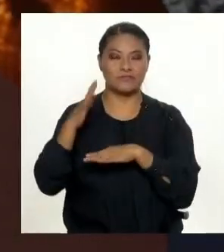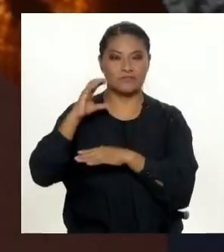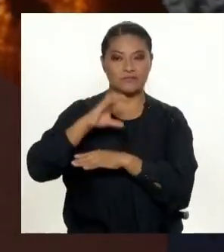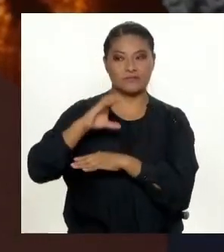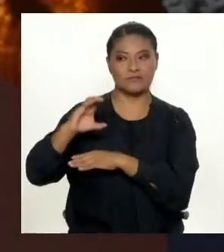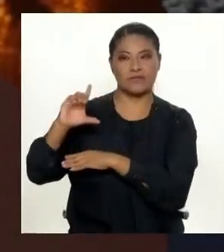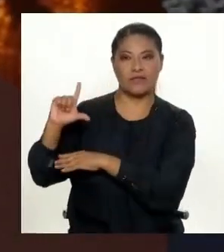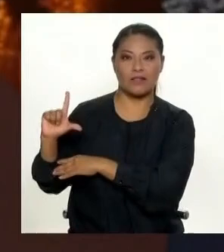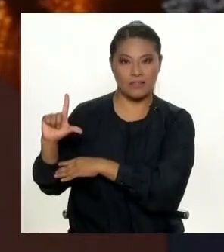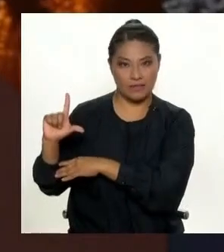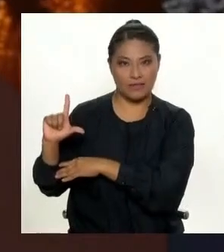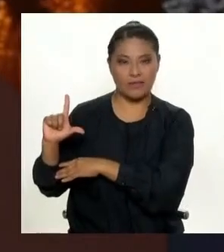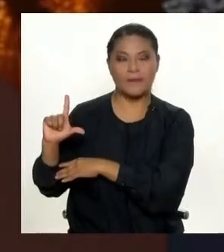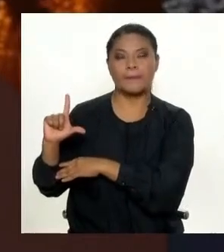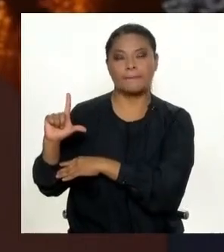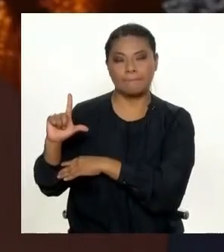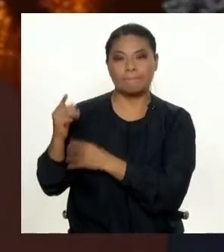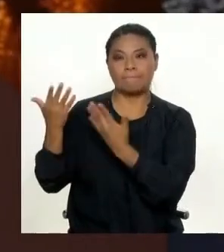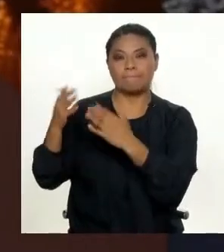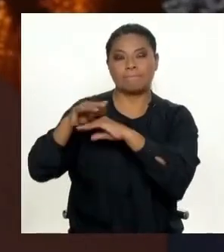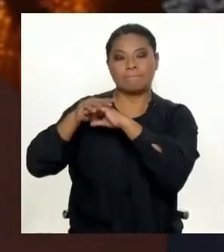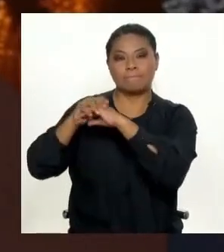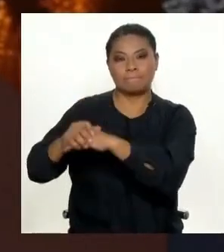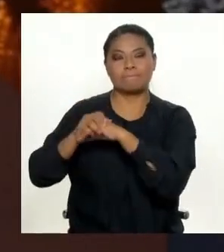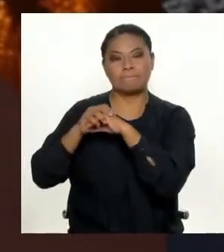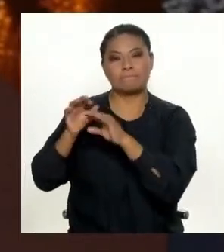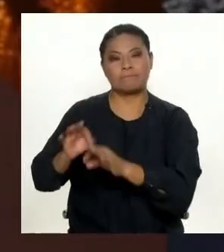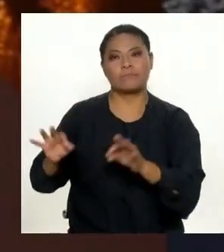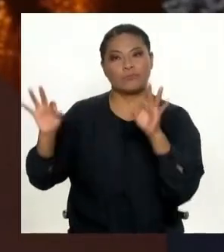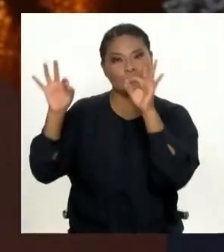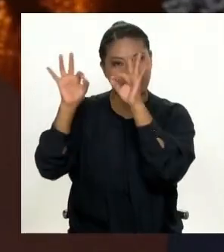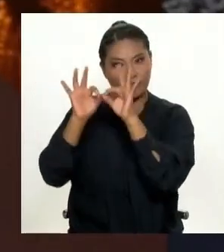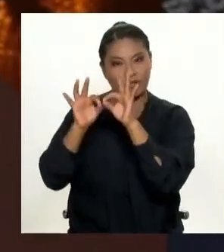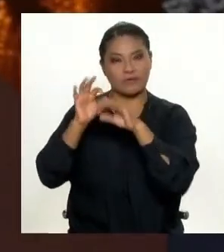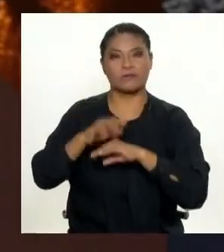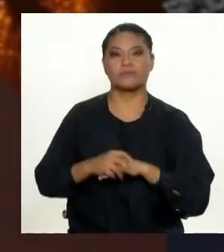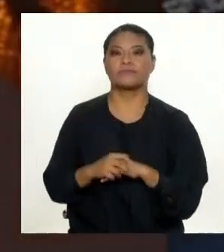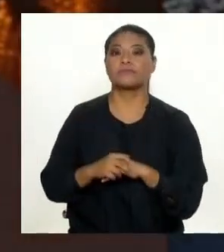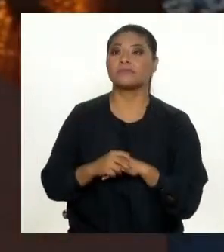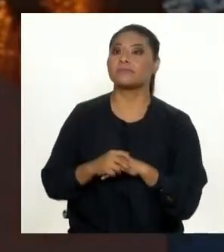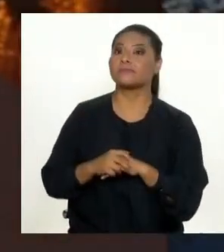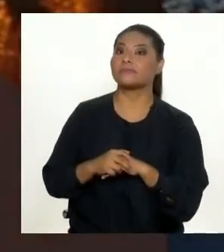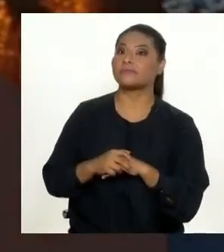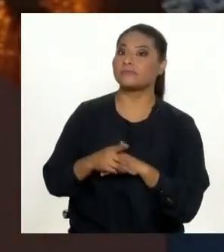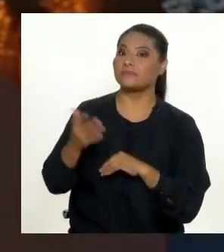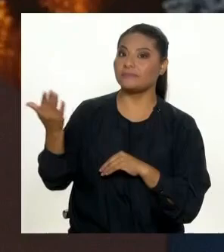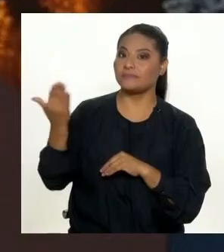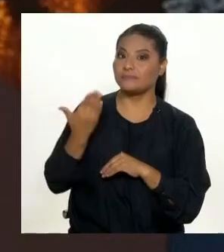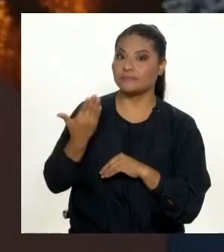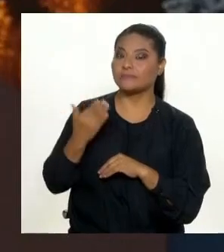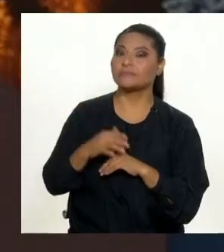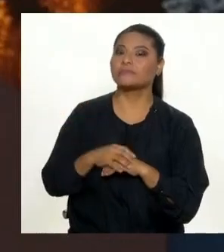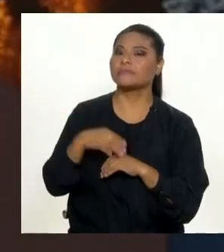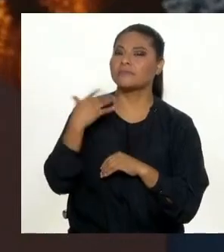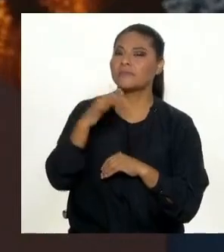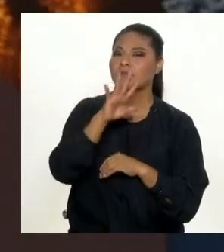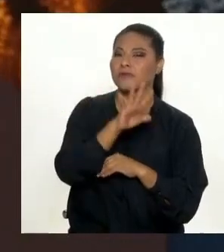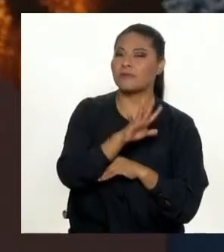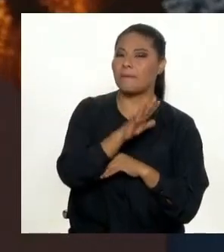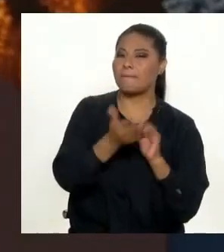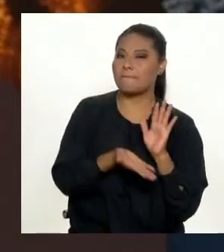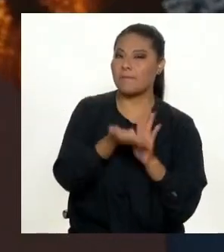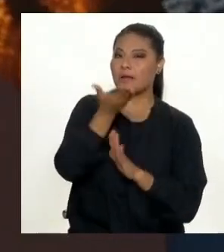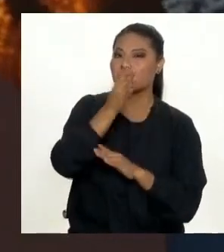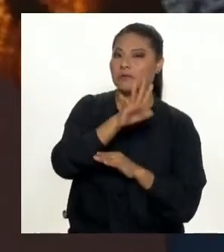Lima también. Bueno, es importante poder conocer qué tipo de acciones también está tomando la ciudadanía. Mira, se ha incrementado en más del